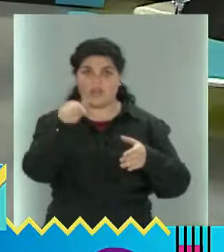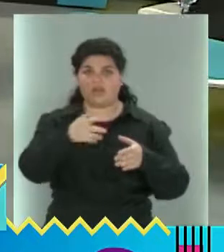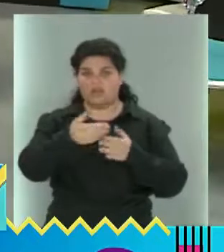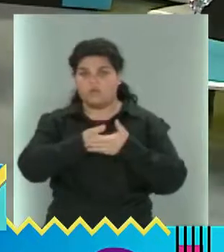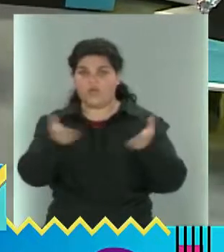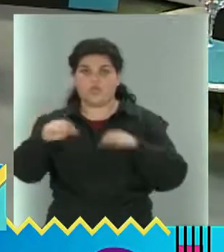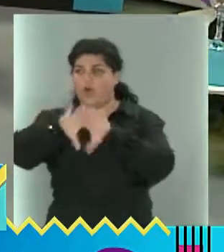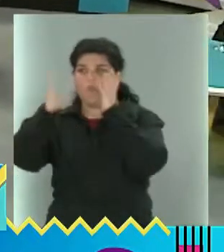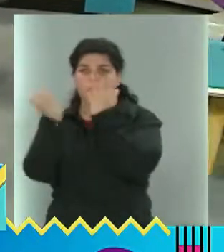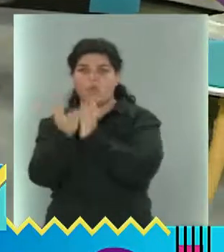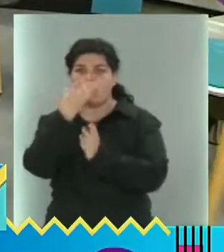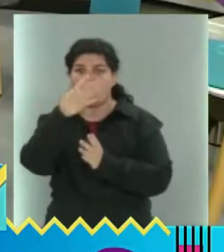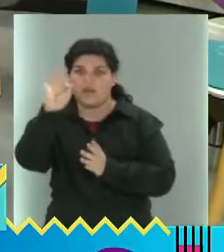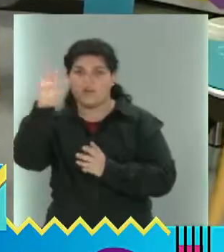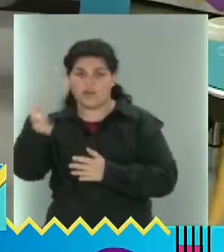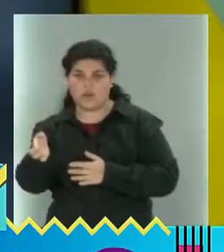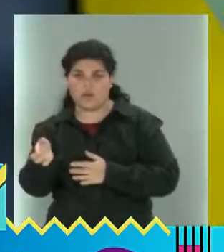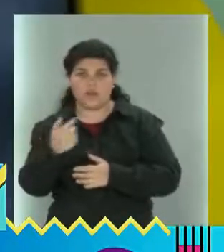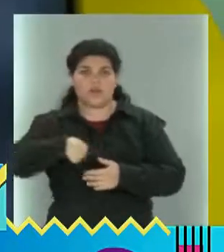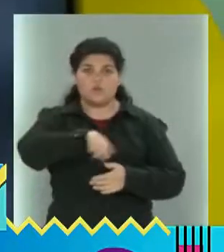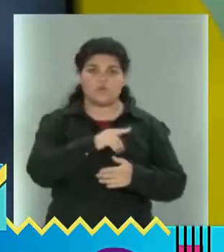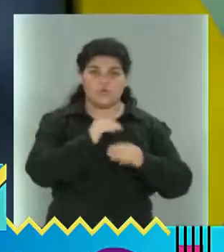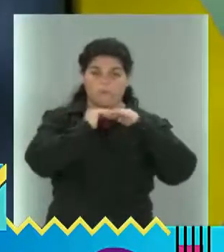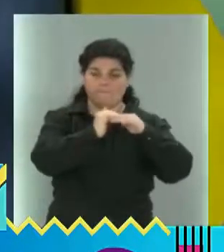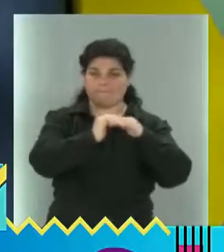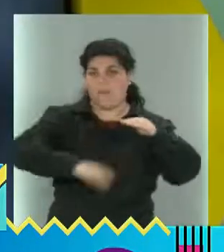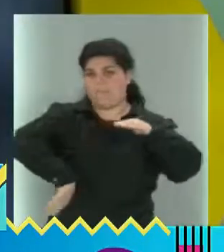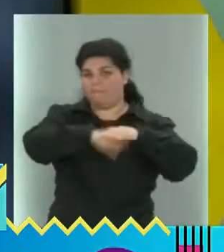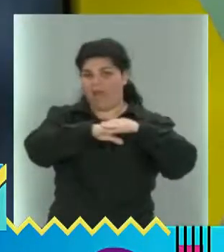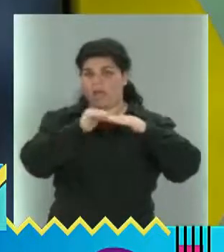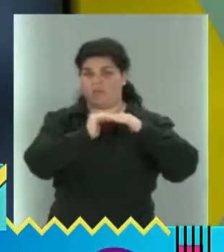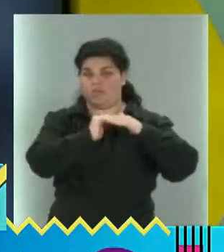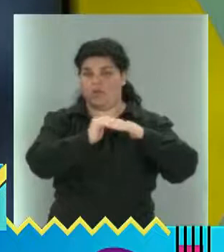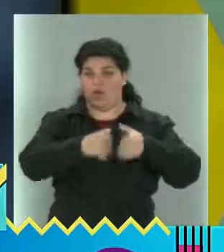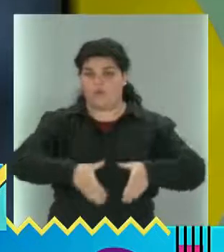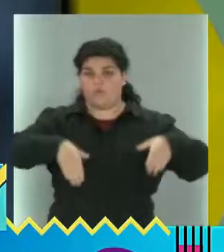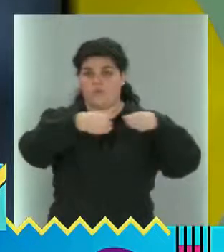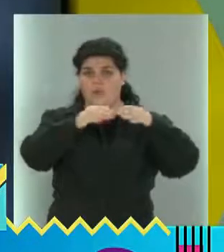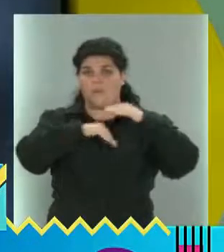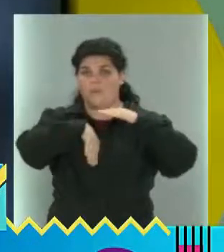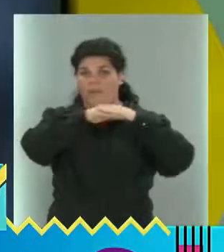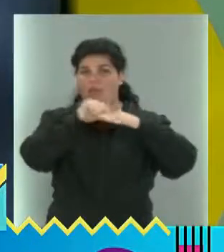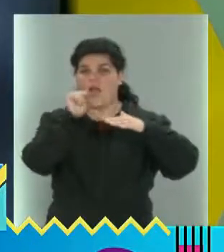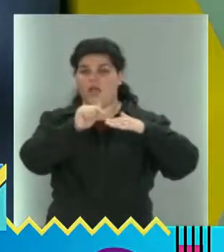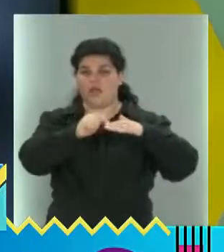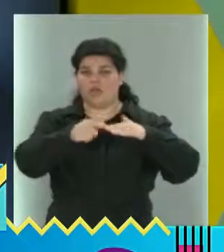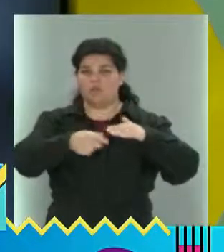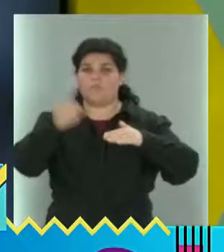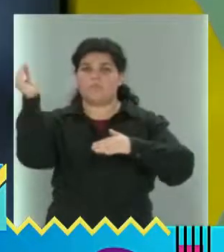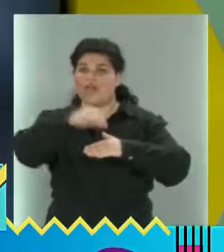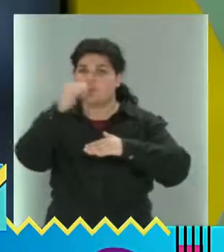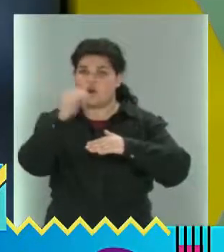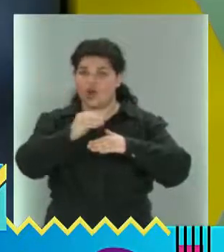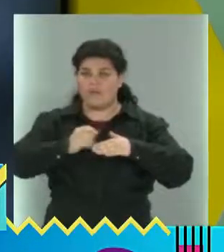todo el mundo. Entonces, nosotros pasamos de poner una retención al barril de petróleo, cuando el petróleo estaba alto, a tener que